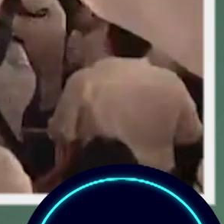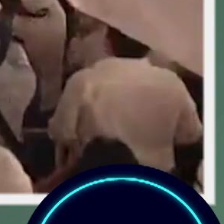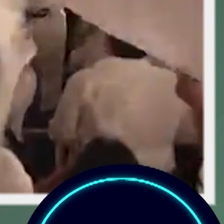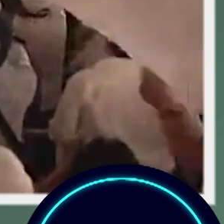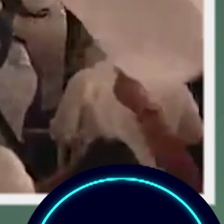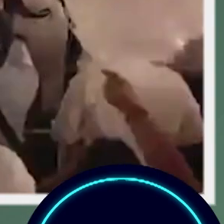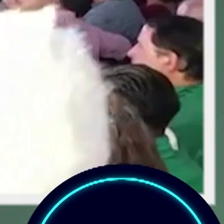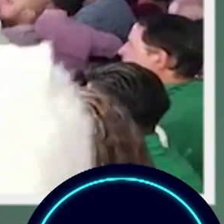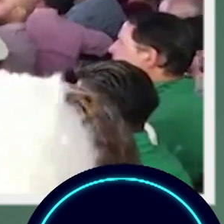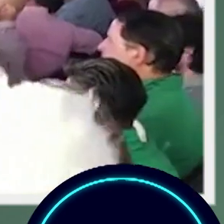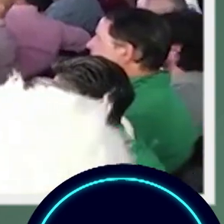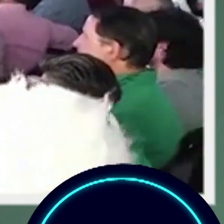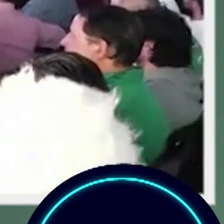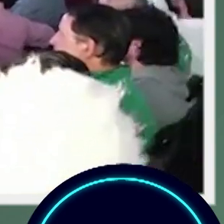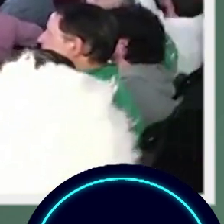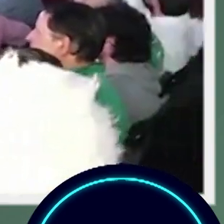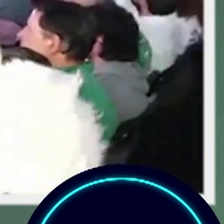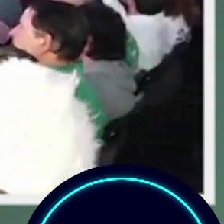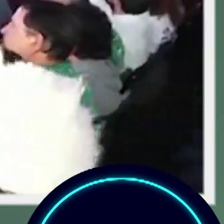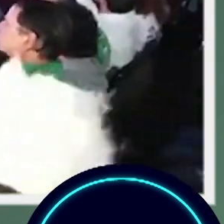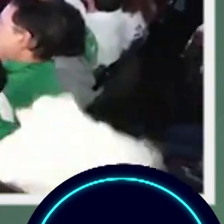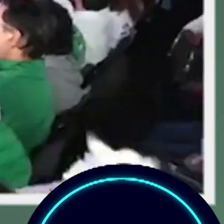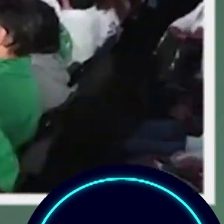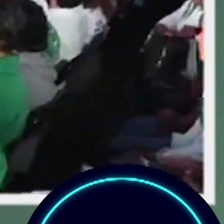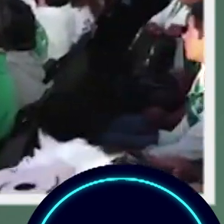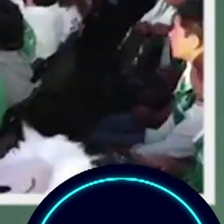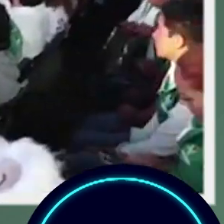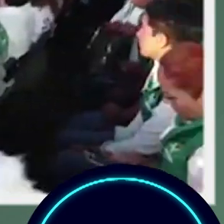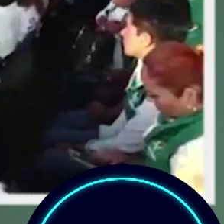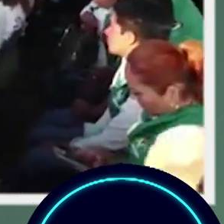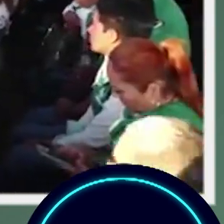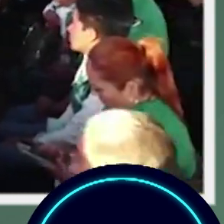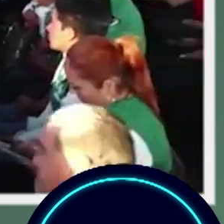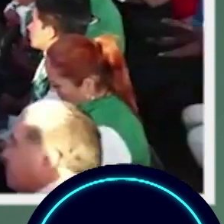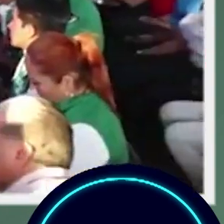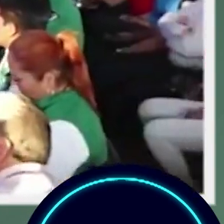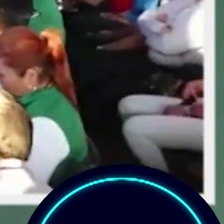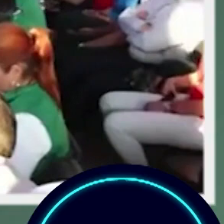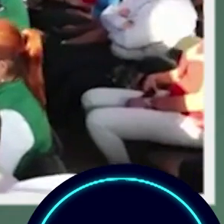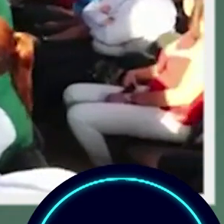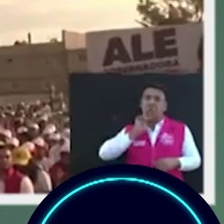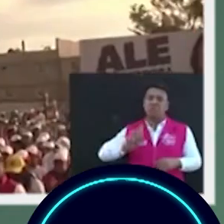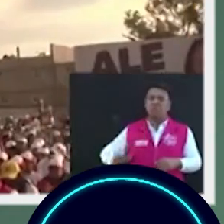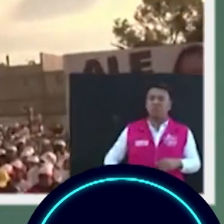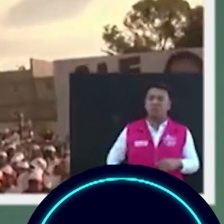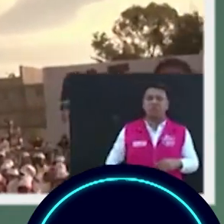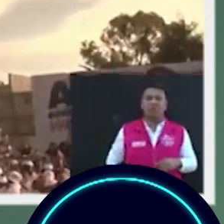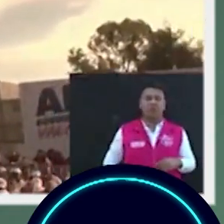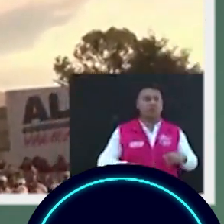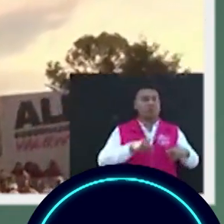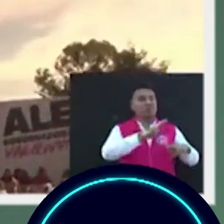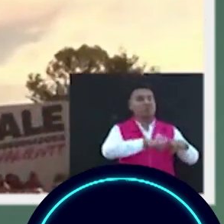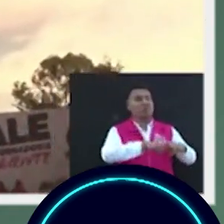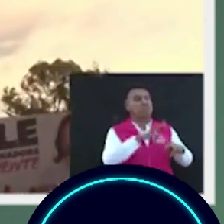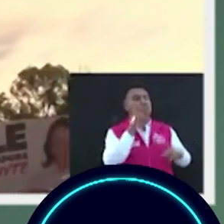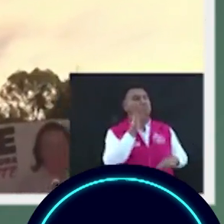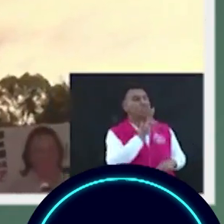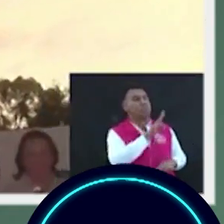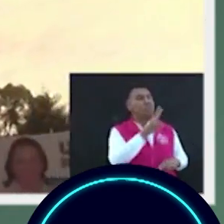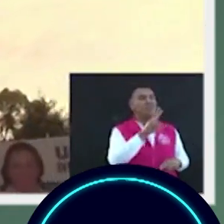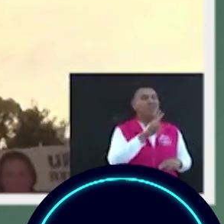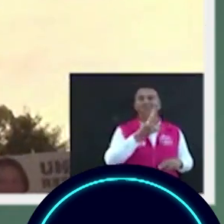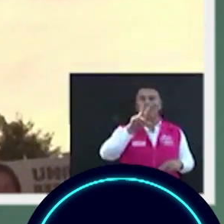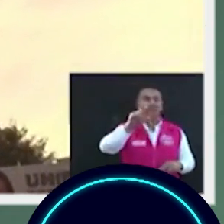videos en los que ella llama de viva voz a violentar el proceso electoral. Sí,